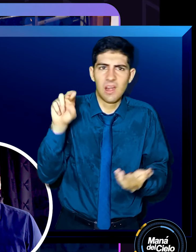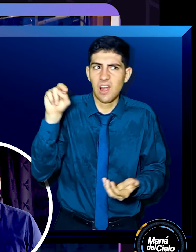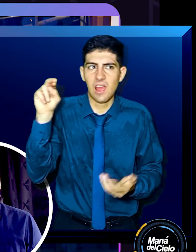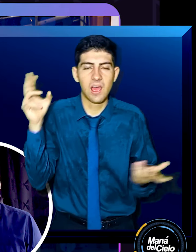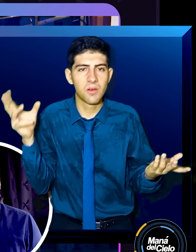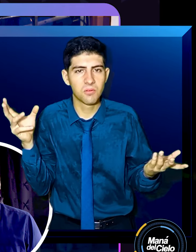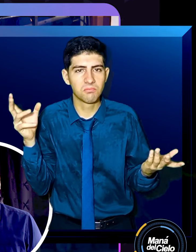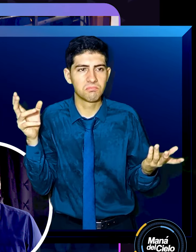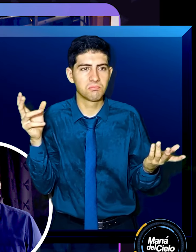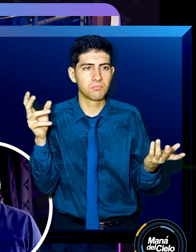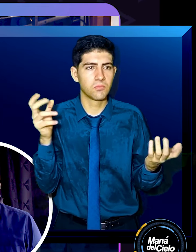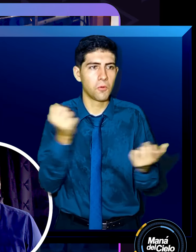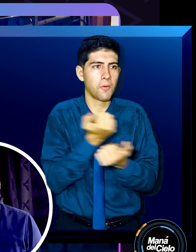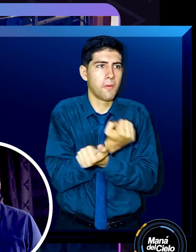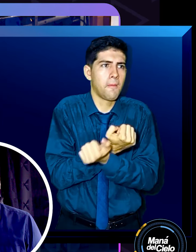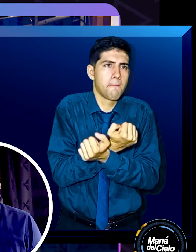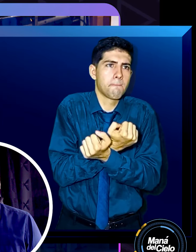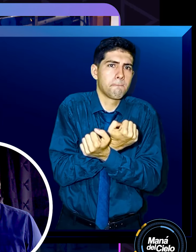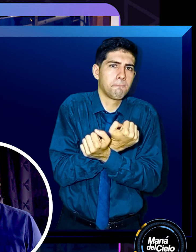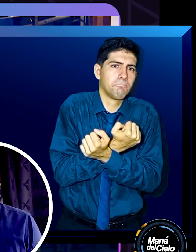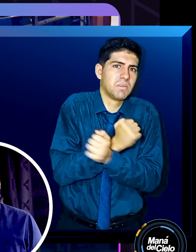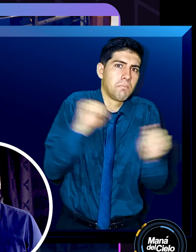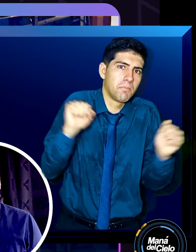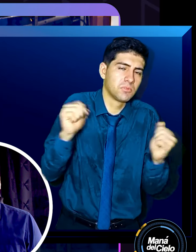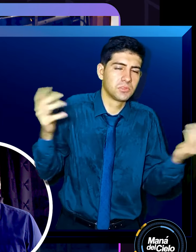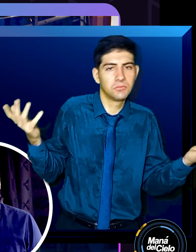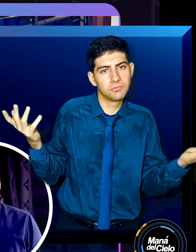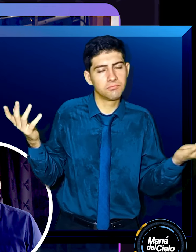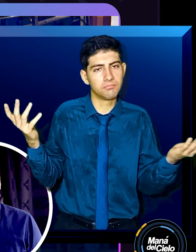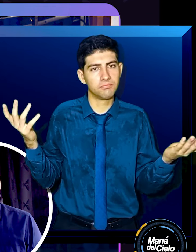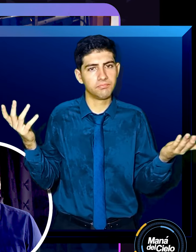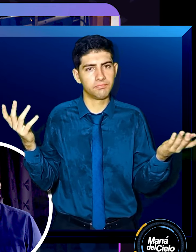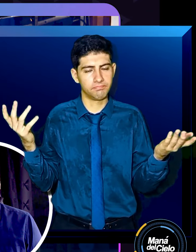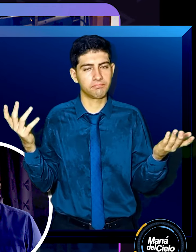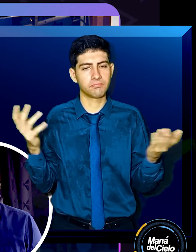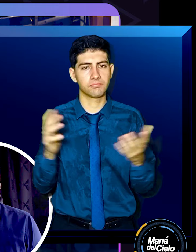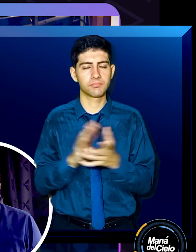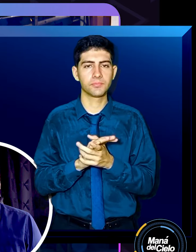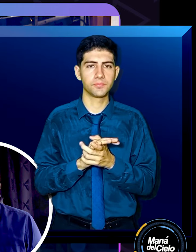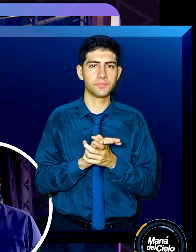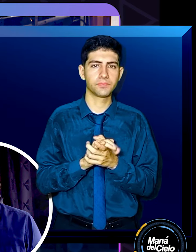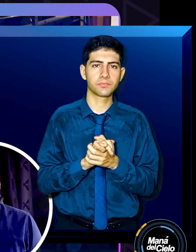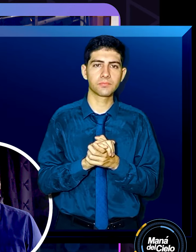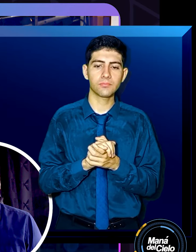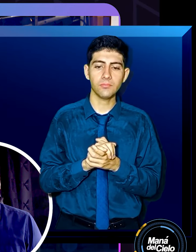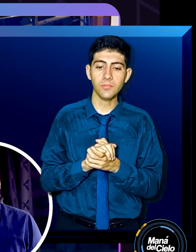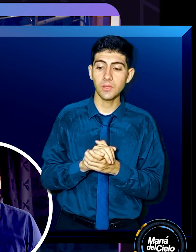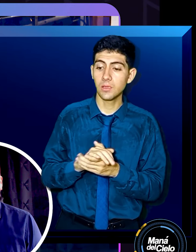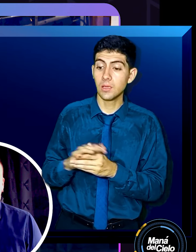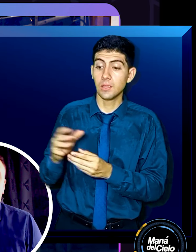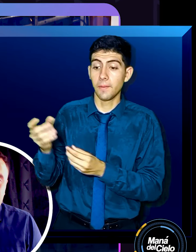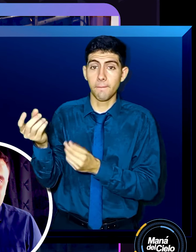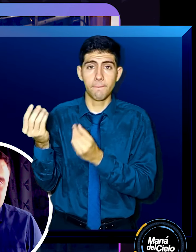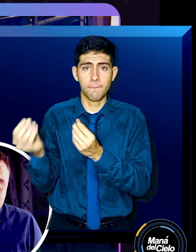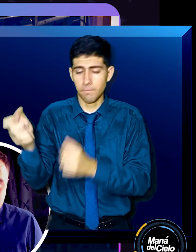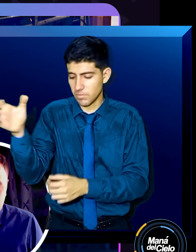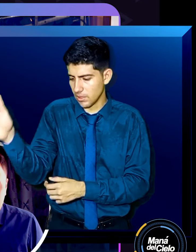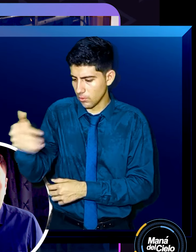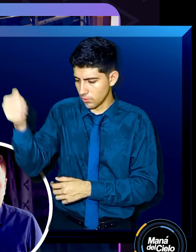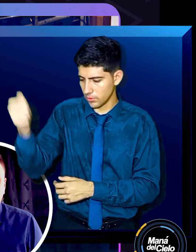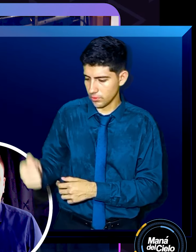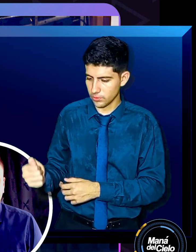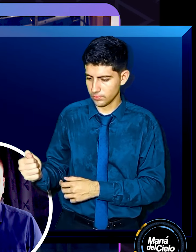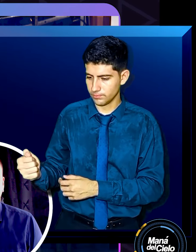Entonces ese día era el día de regocijo. Y ese día, que venían todos los judíos de todas las partes, de todas las naciones,